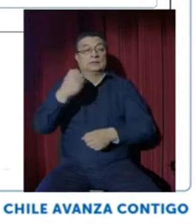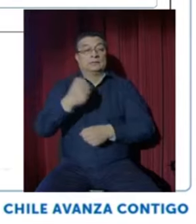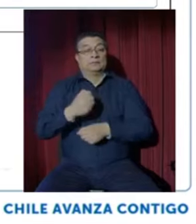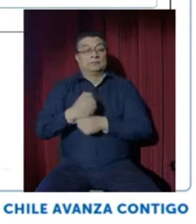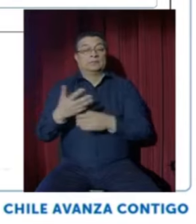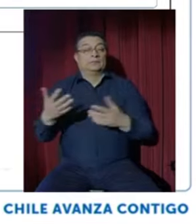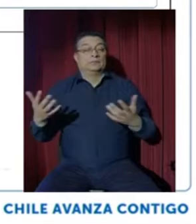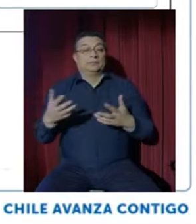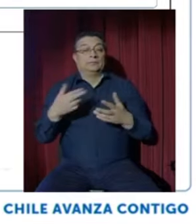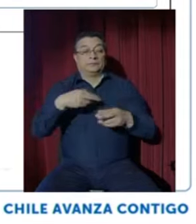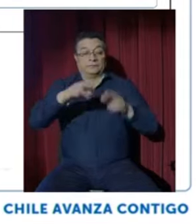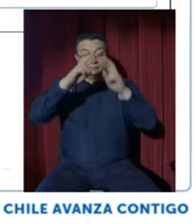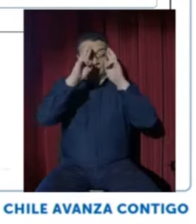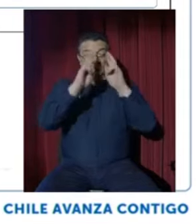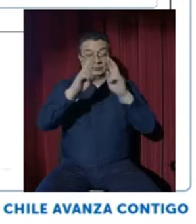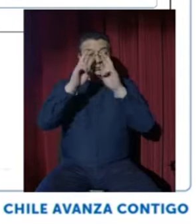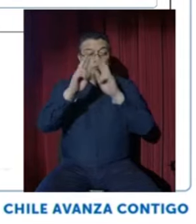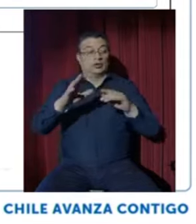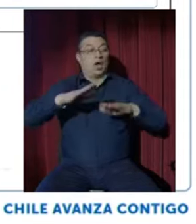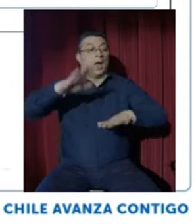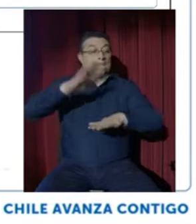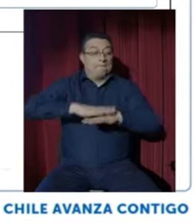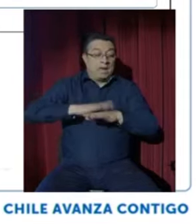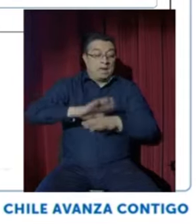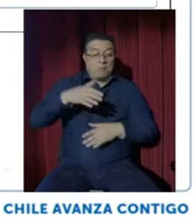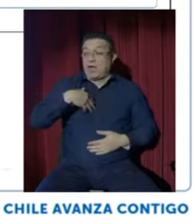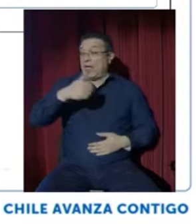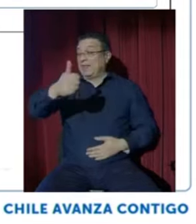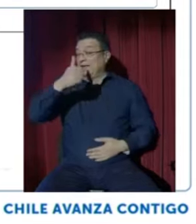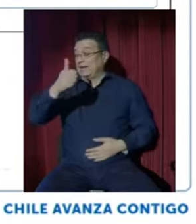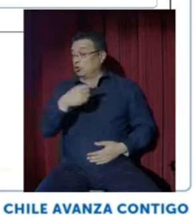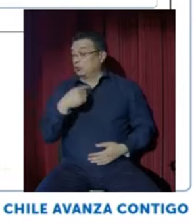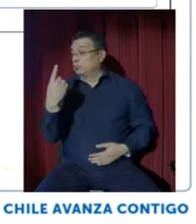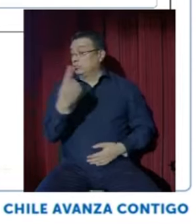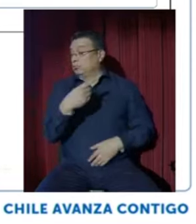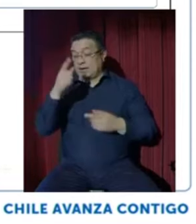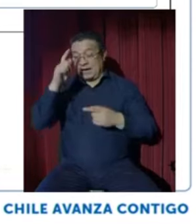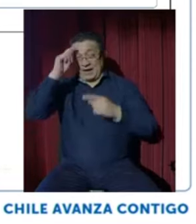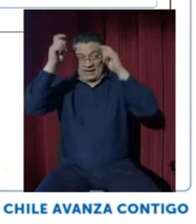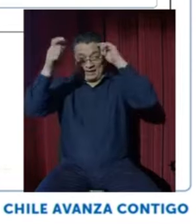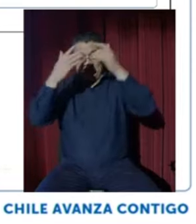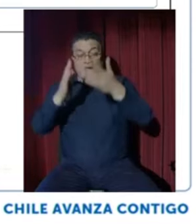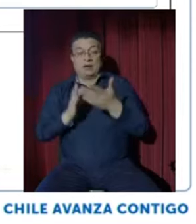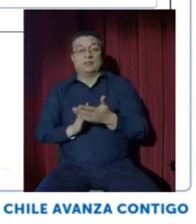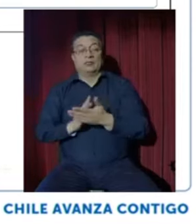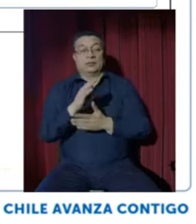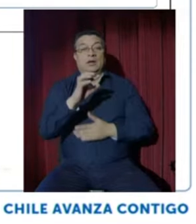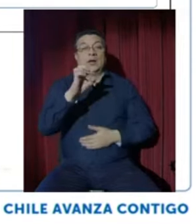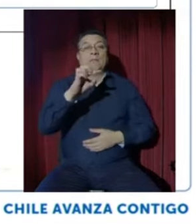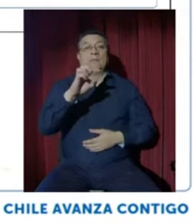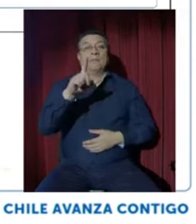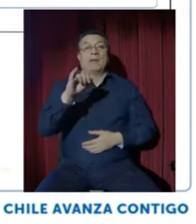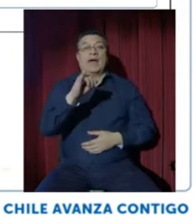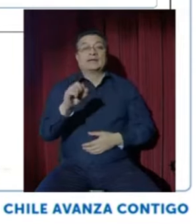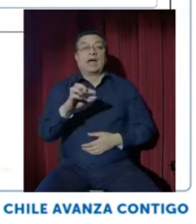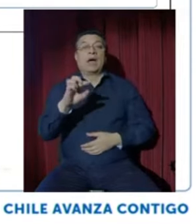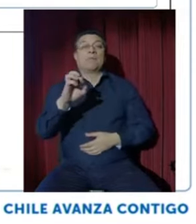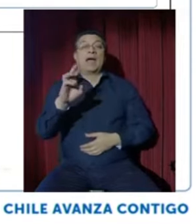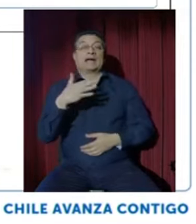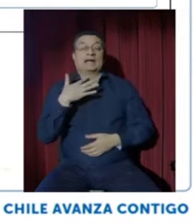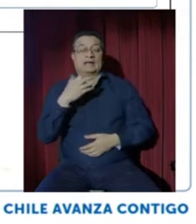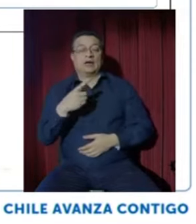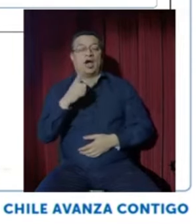eh reconocimiento al menos esta dirección ejecutiva fue la iniciativa de lanzamiento pases parque teníamos un